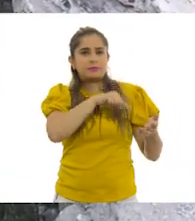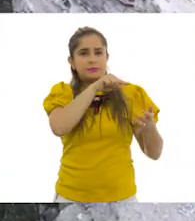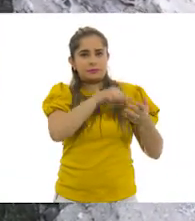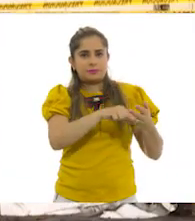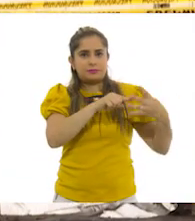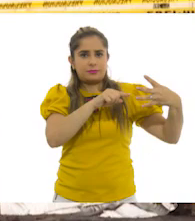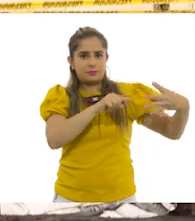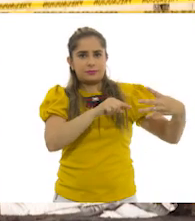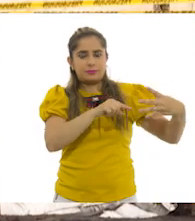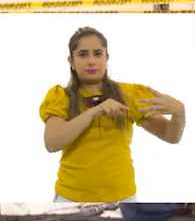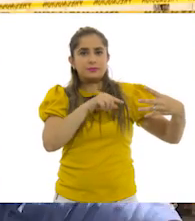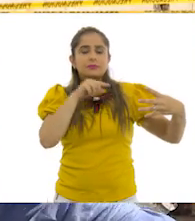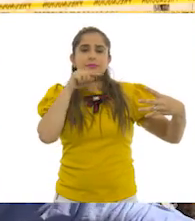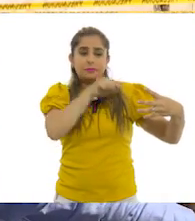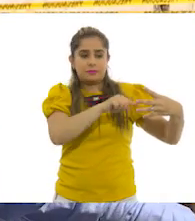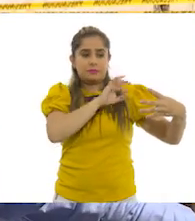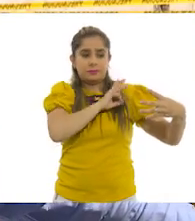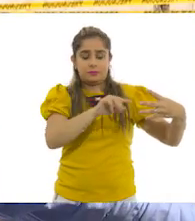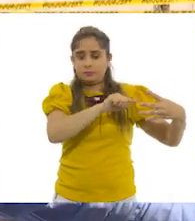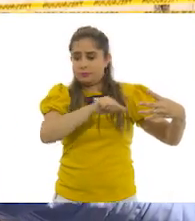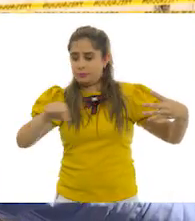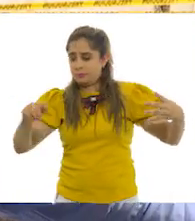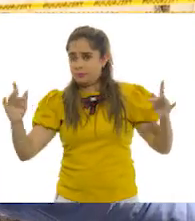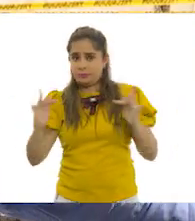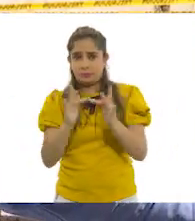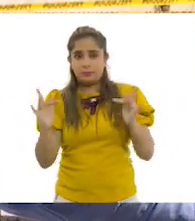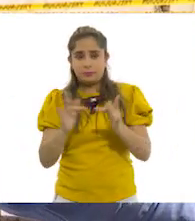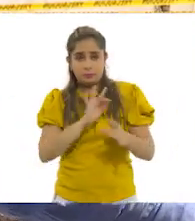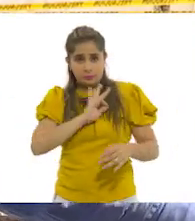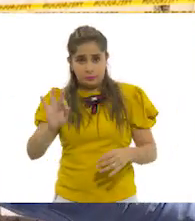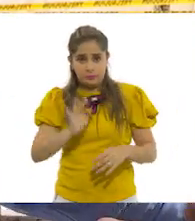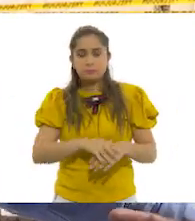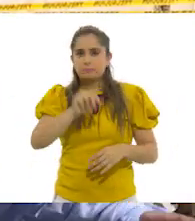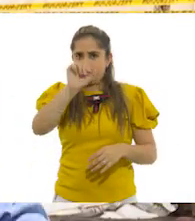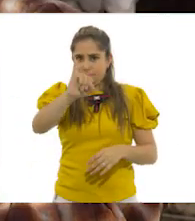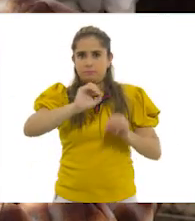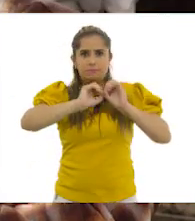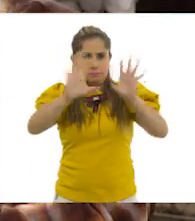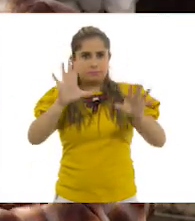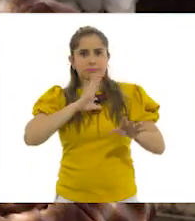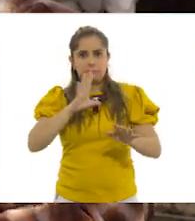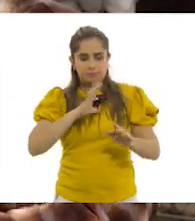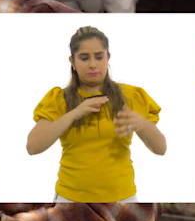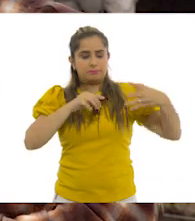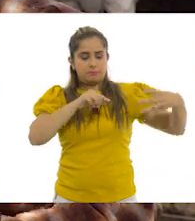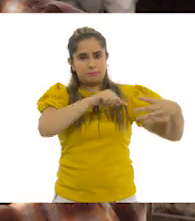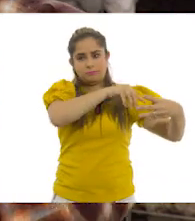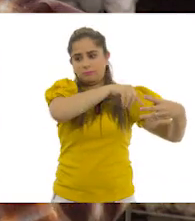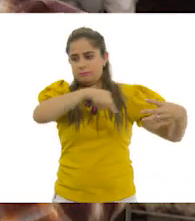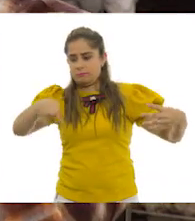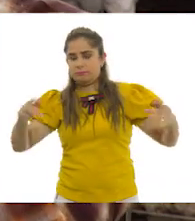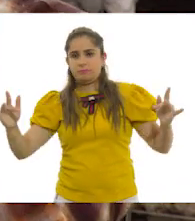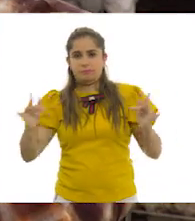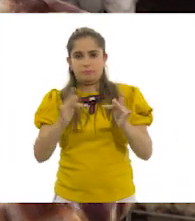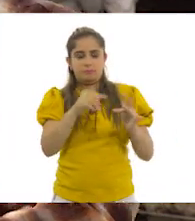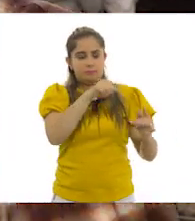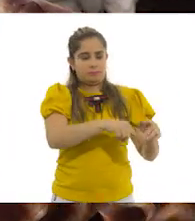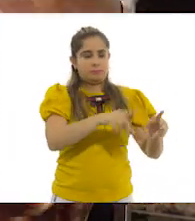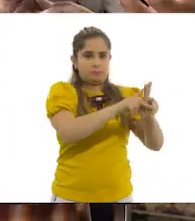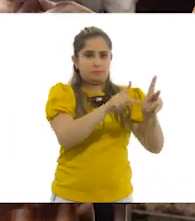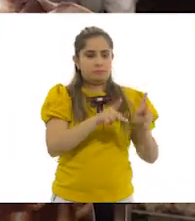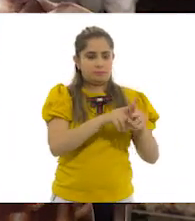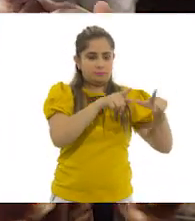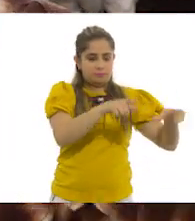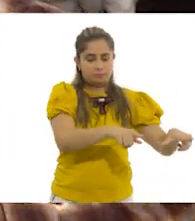juego de pelota. ¿Habría una comunicación de aquí a acá o no? Sí, claro que sí, por supuesto. Sí. Hay una comunicación entre esta plaza